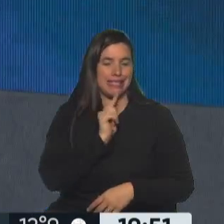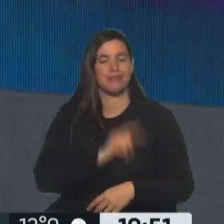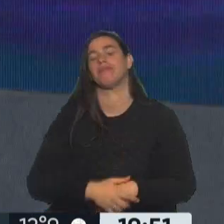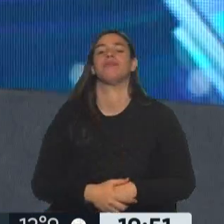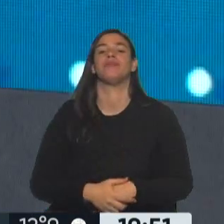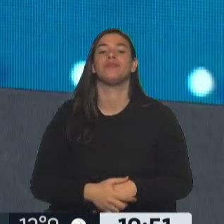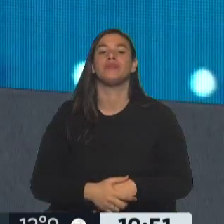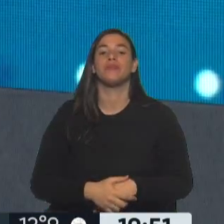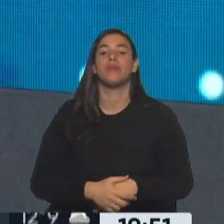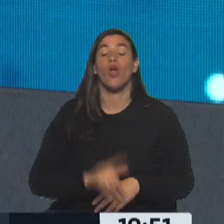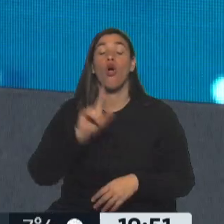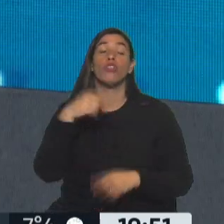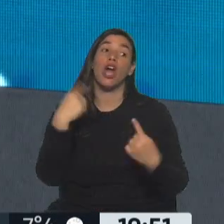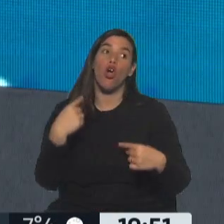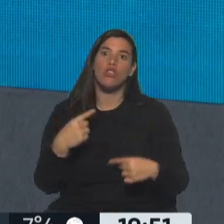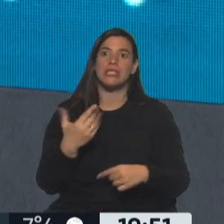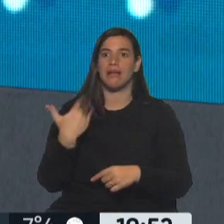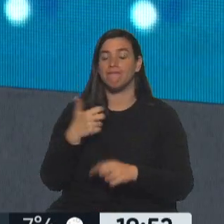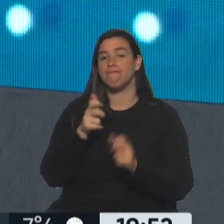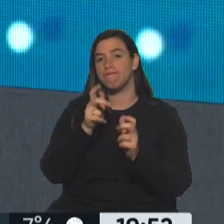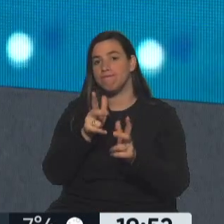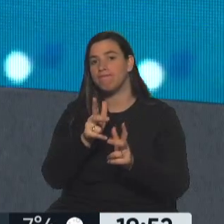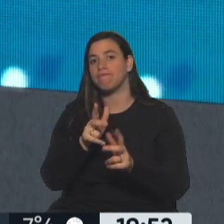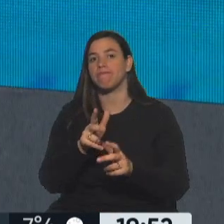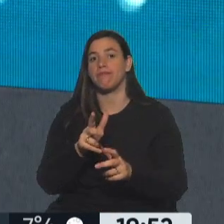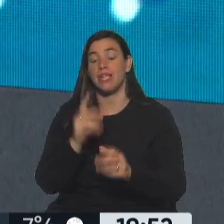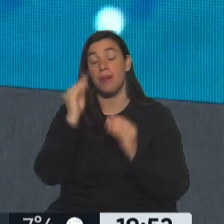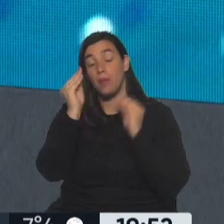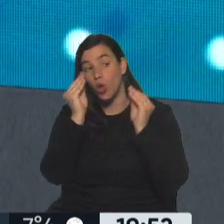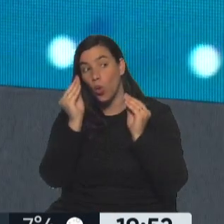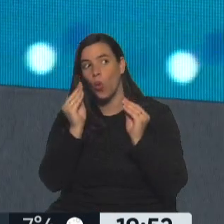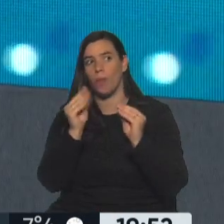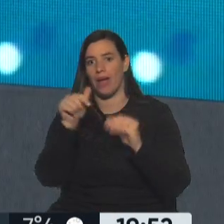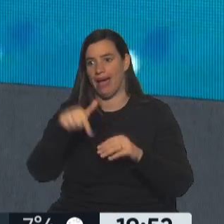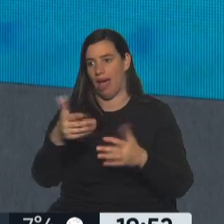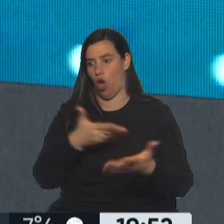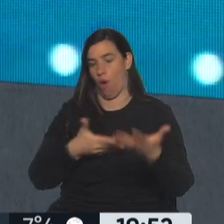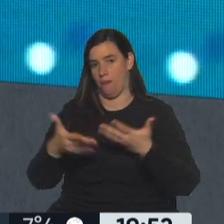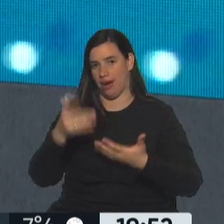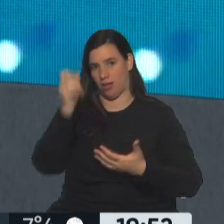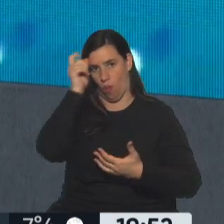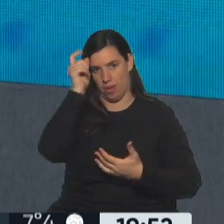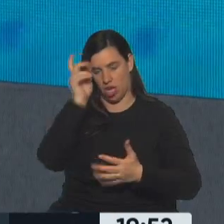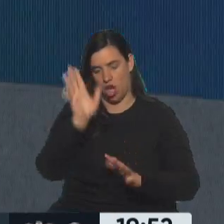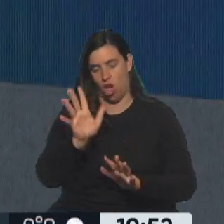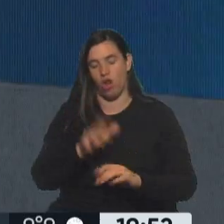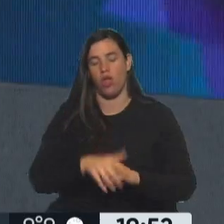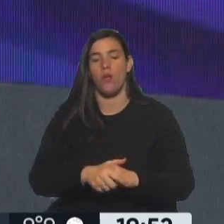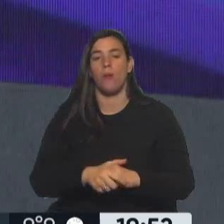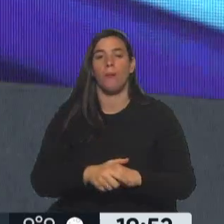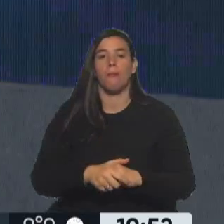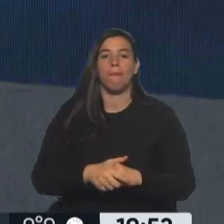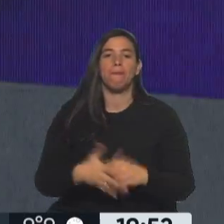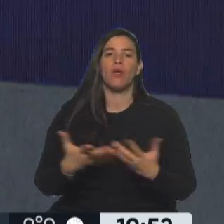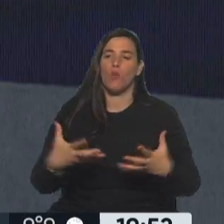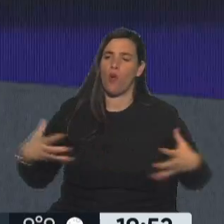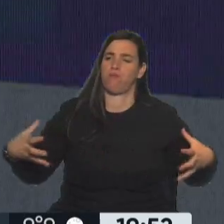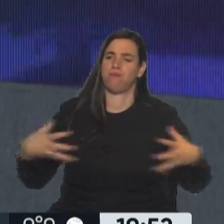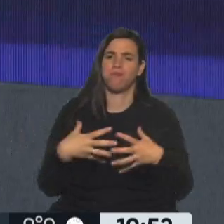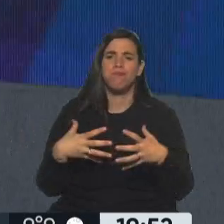otro que yo creo que está dentro de lo peor que le pasó a la política argentina en las últimas décadas. Un